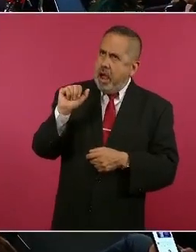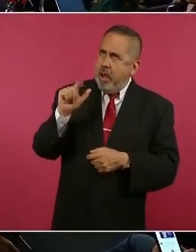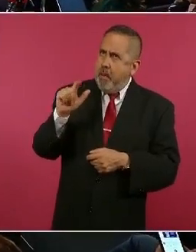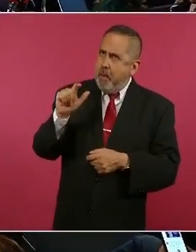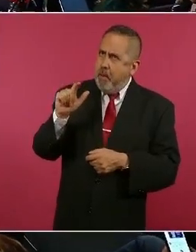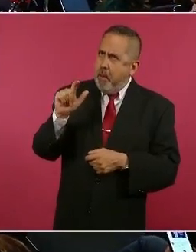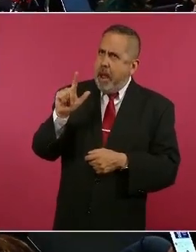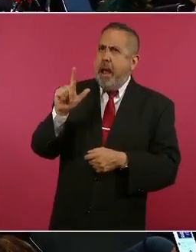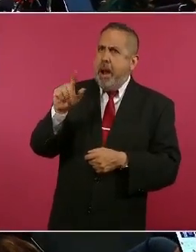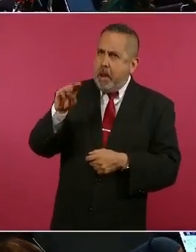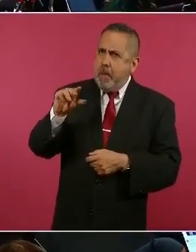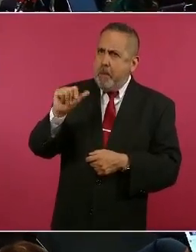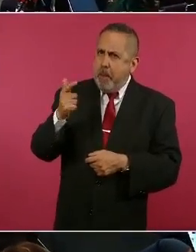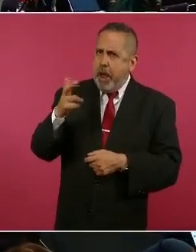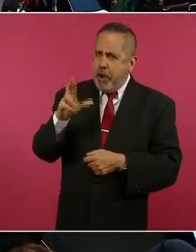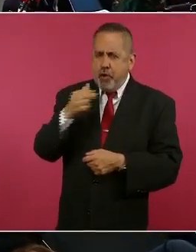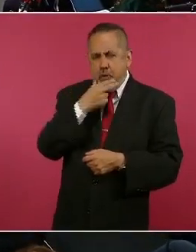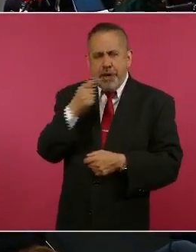Luis Almagro, que